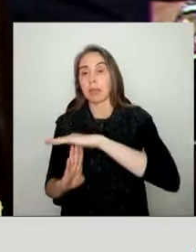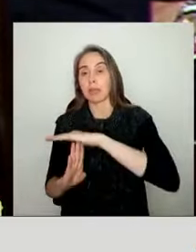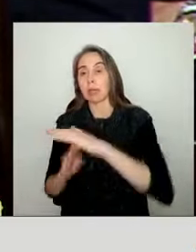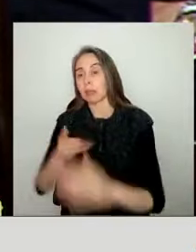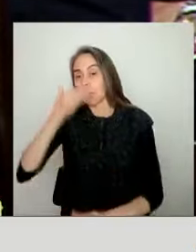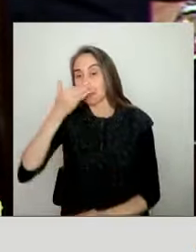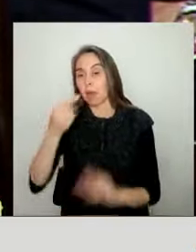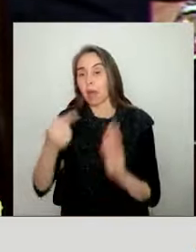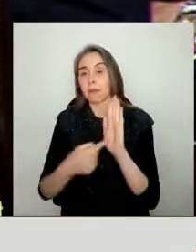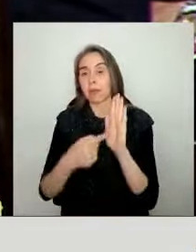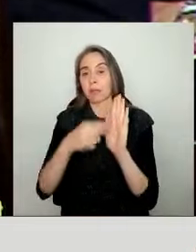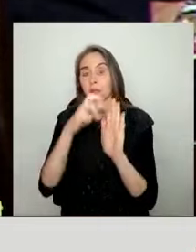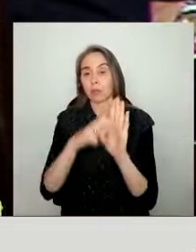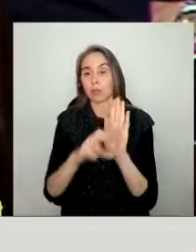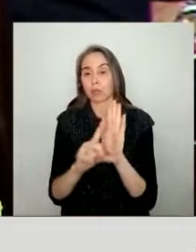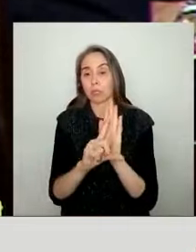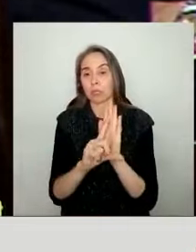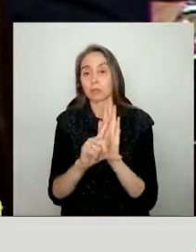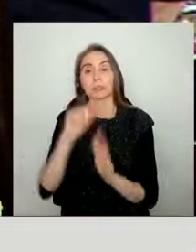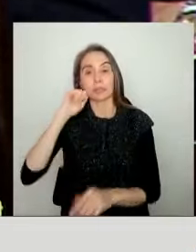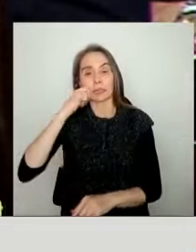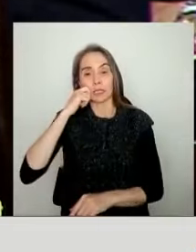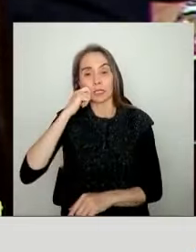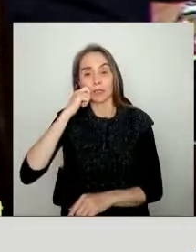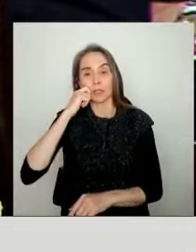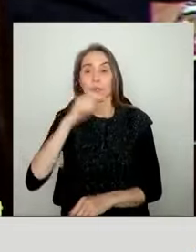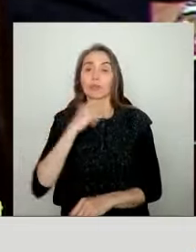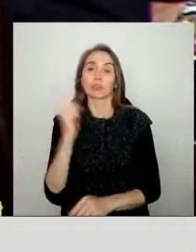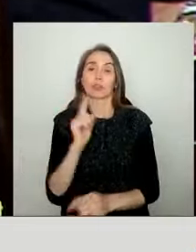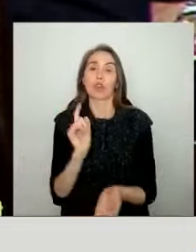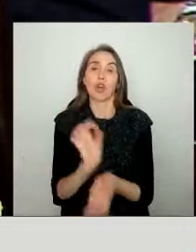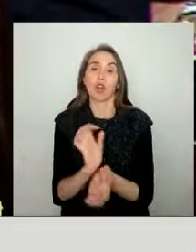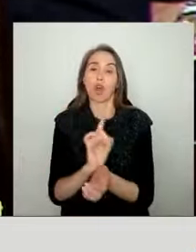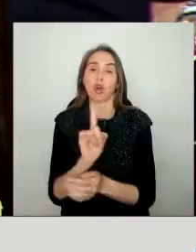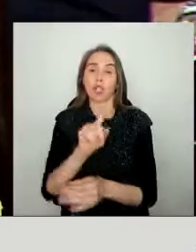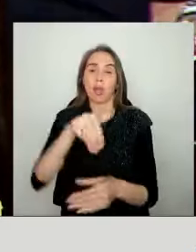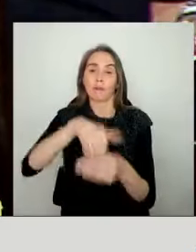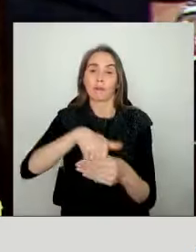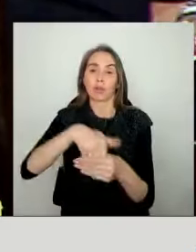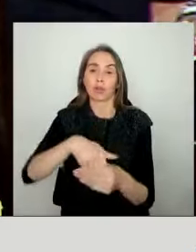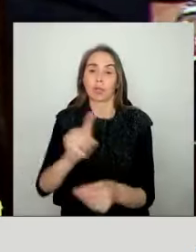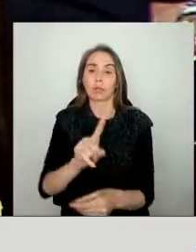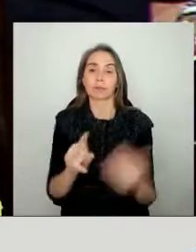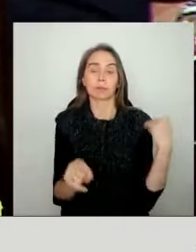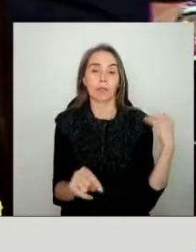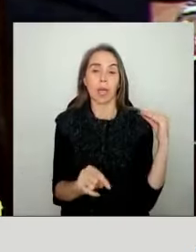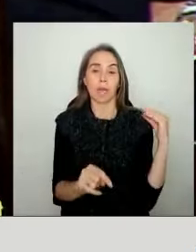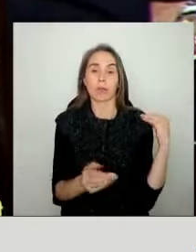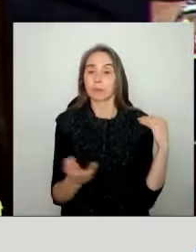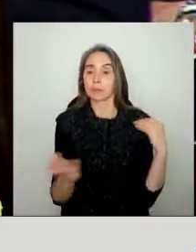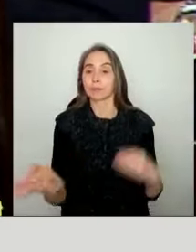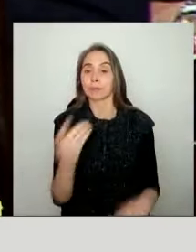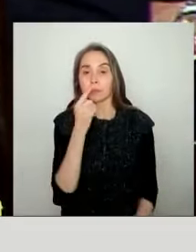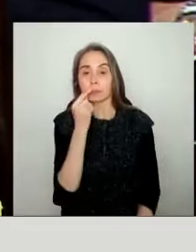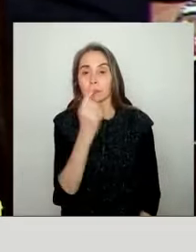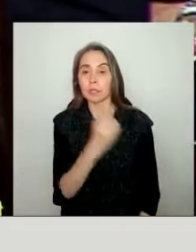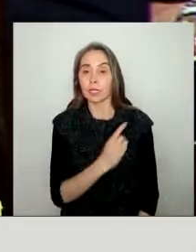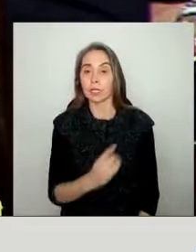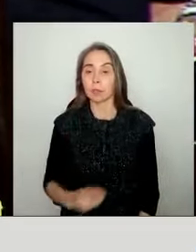ley eso significa que no alcanzamos a votarlo diputado